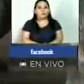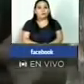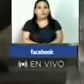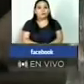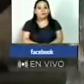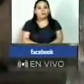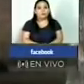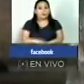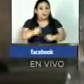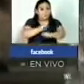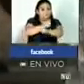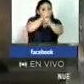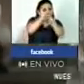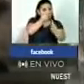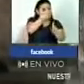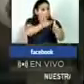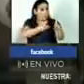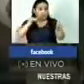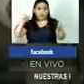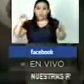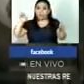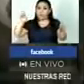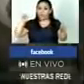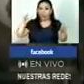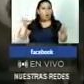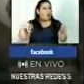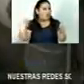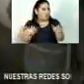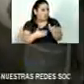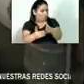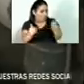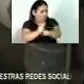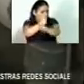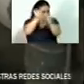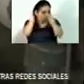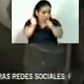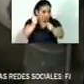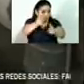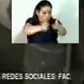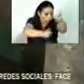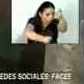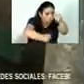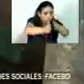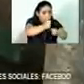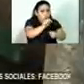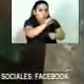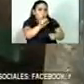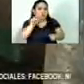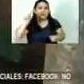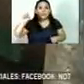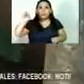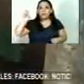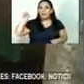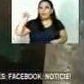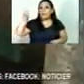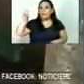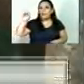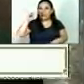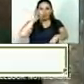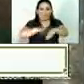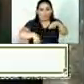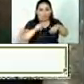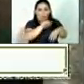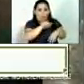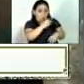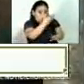Las mañanas de Don Israel arrancan así, orteñando a traviesa, una cabra que todos